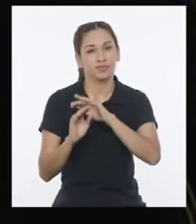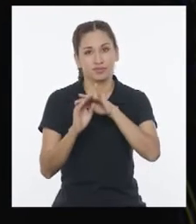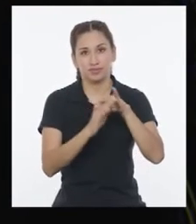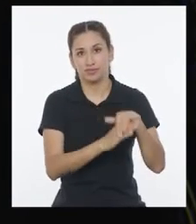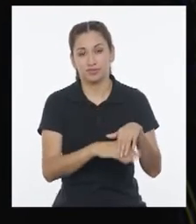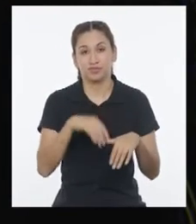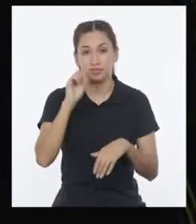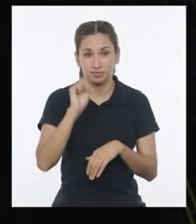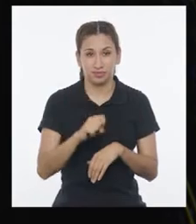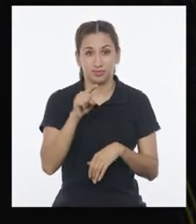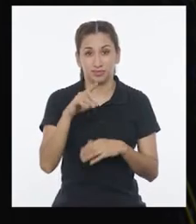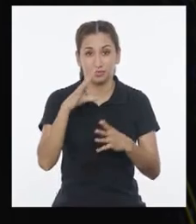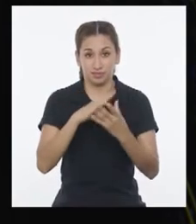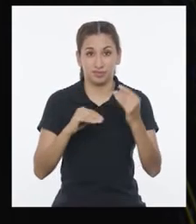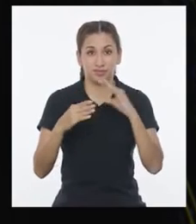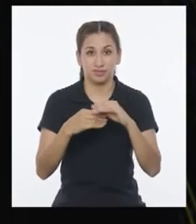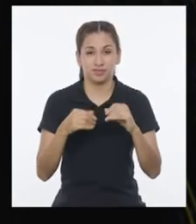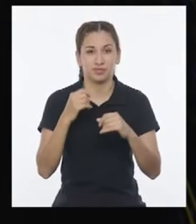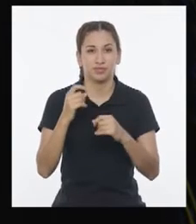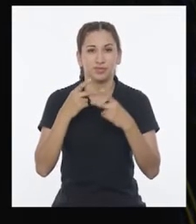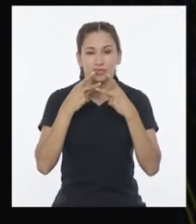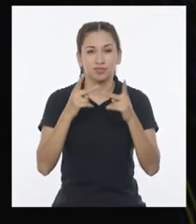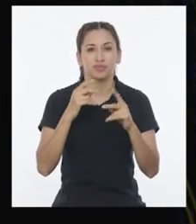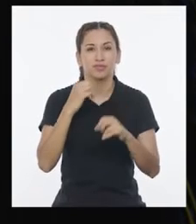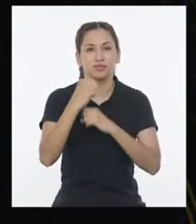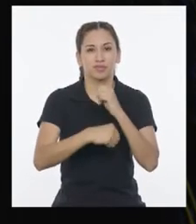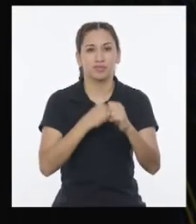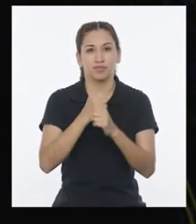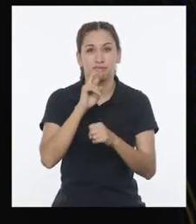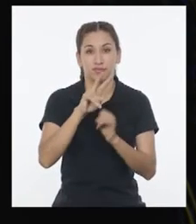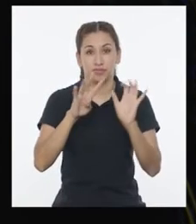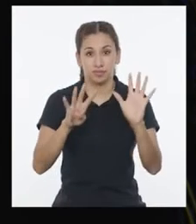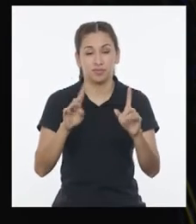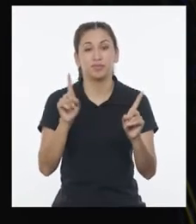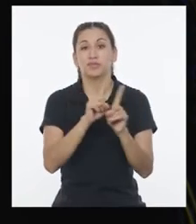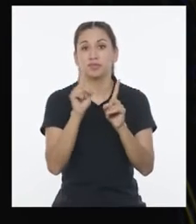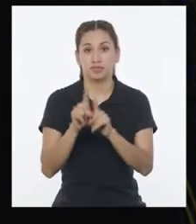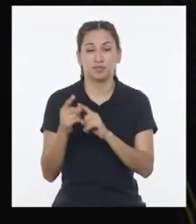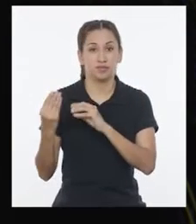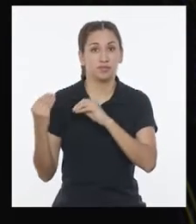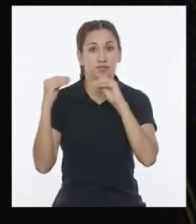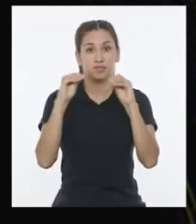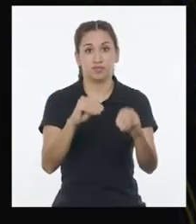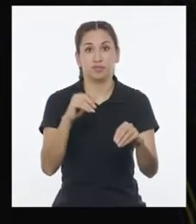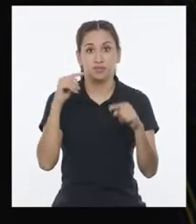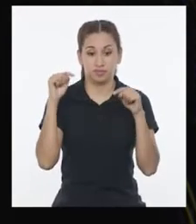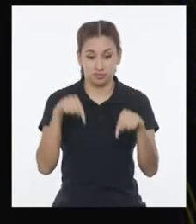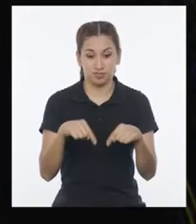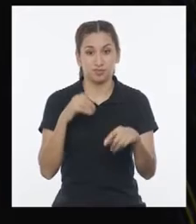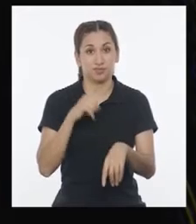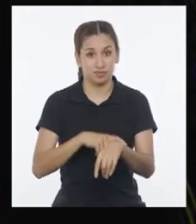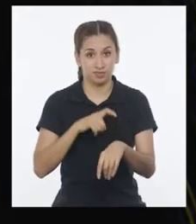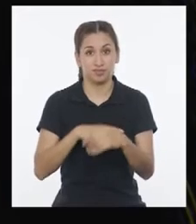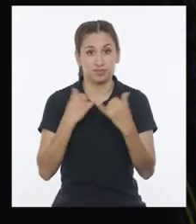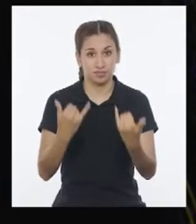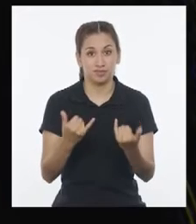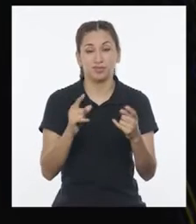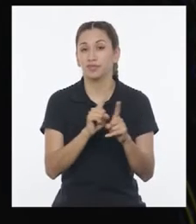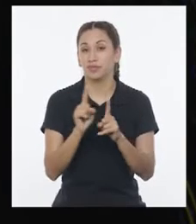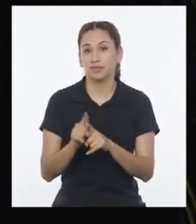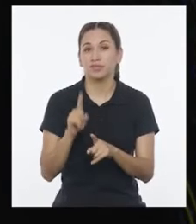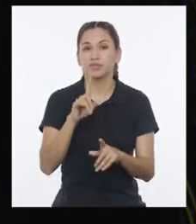Por otra parte, si bien el cuento está situado en el siglo XXIX, también sería aplicable a nuestros